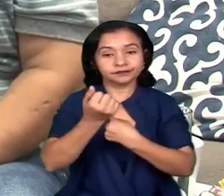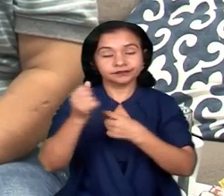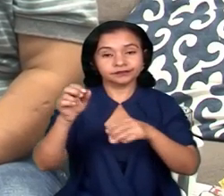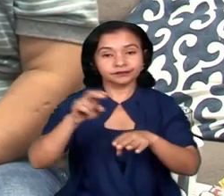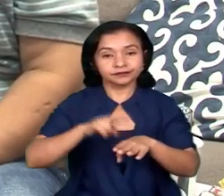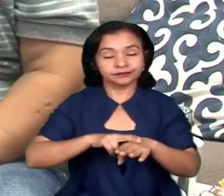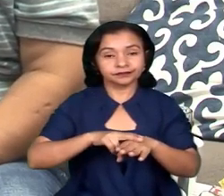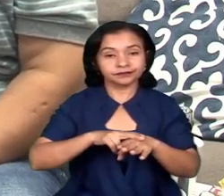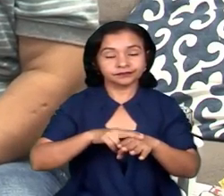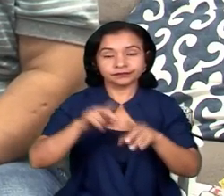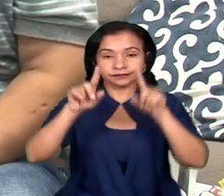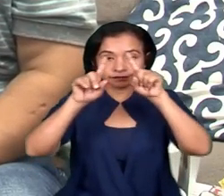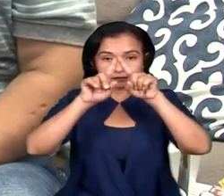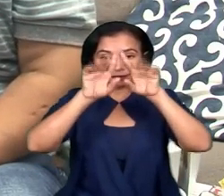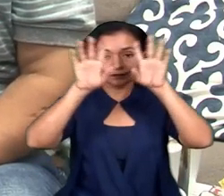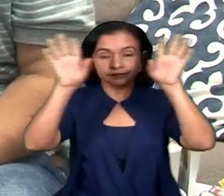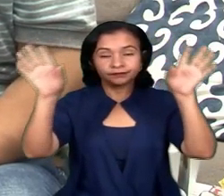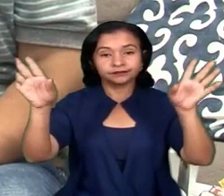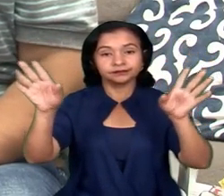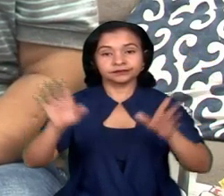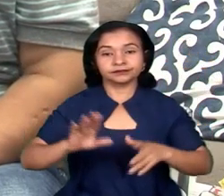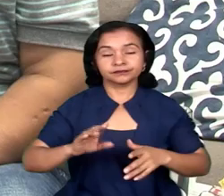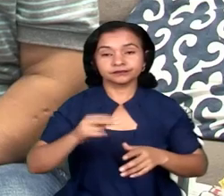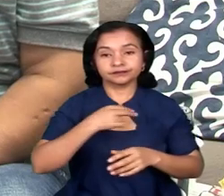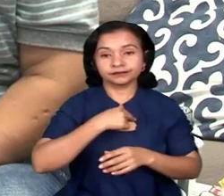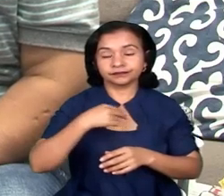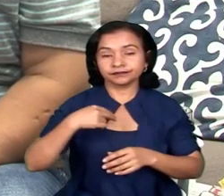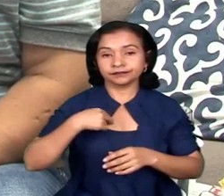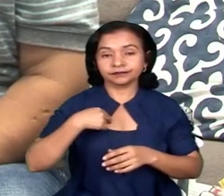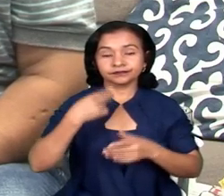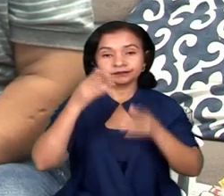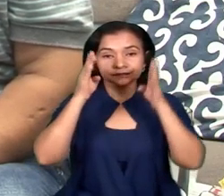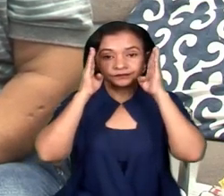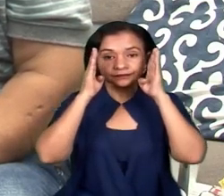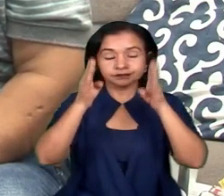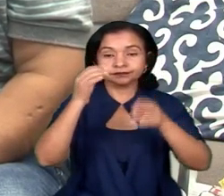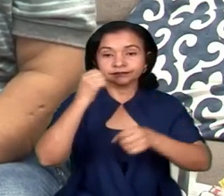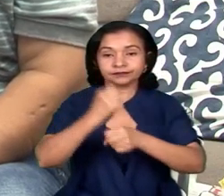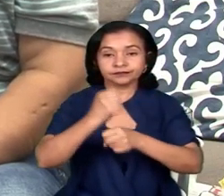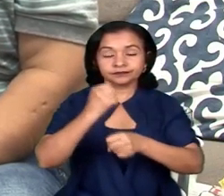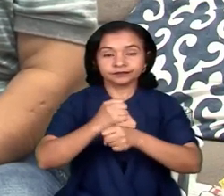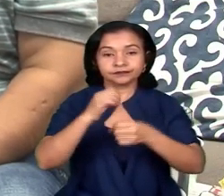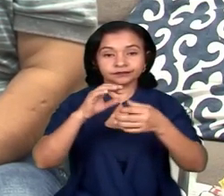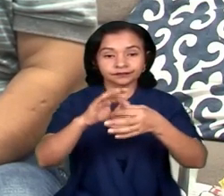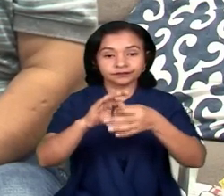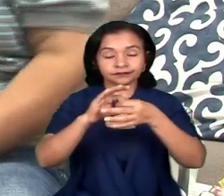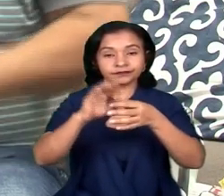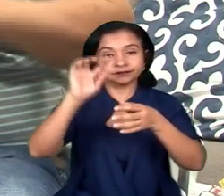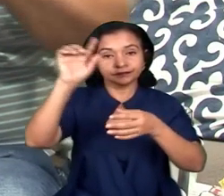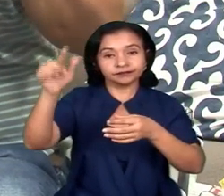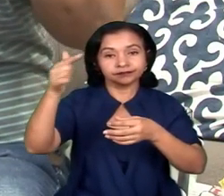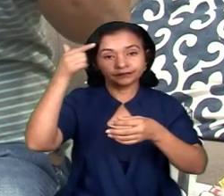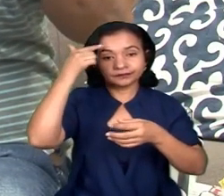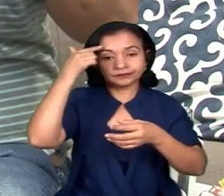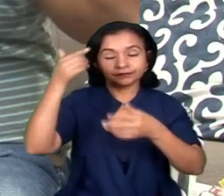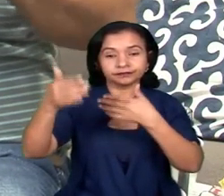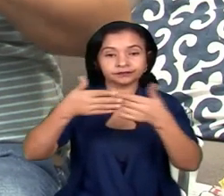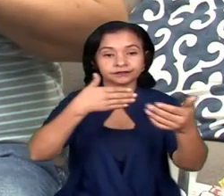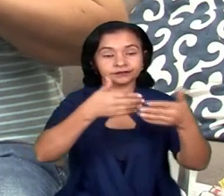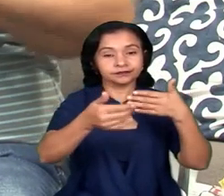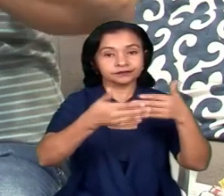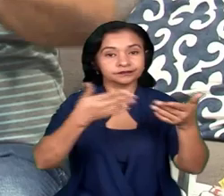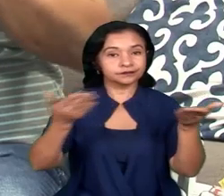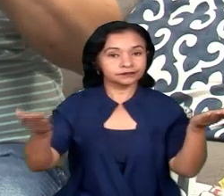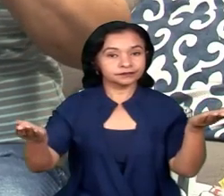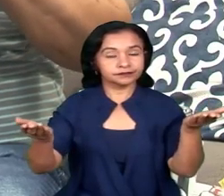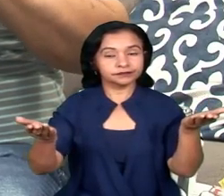sí estamos claros de que estamos pendientes de trabajar mano a mano con el gobierno, independientemente, porque como